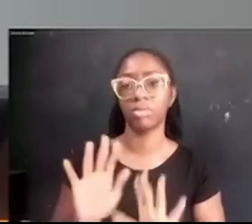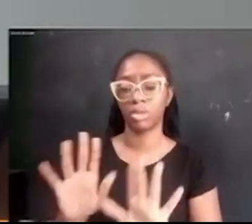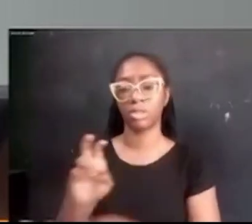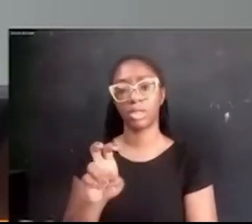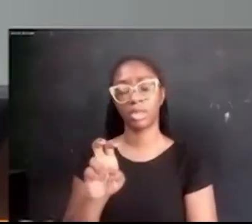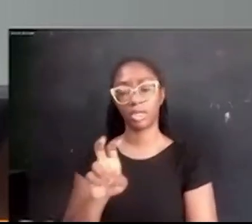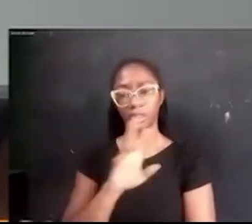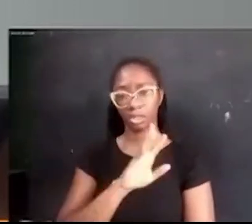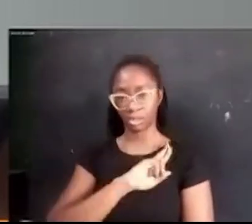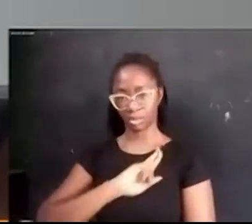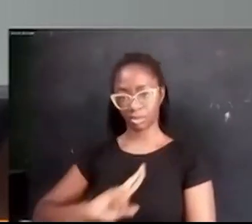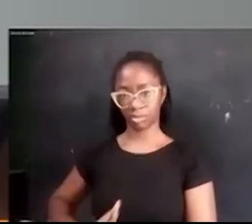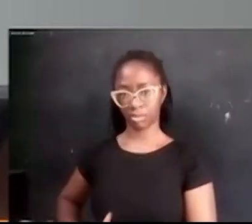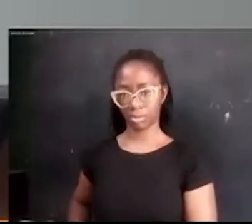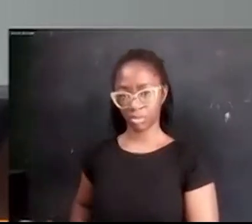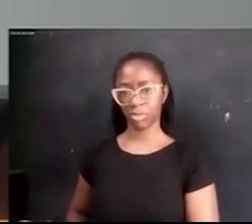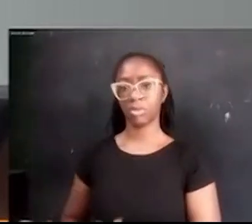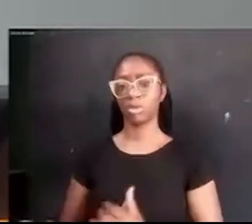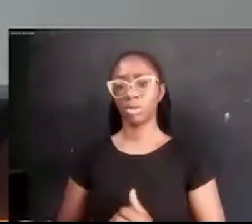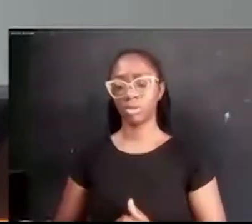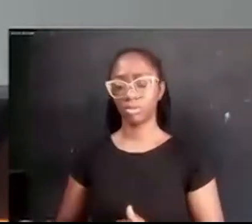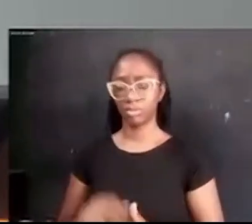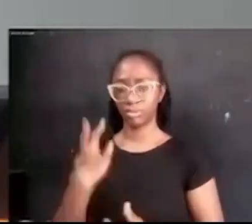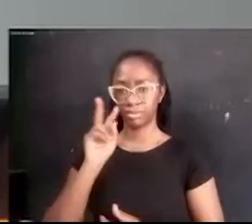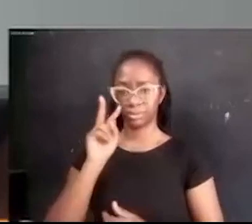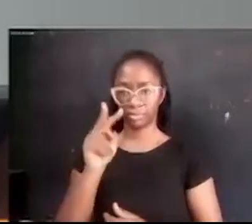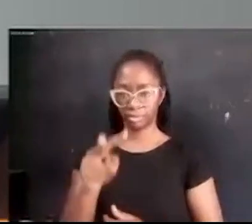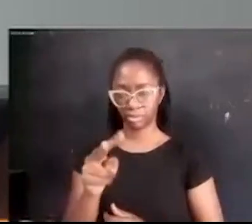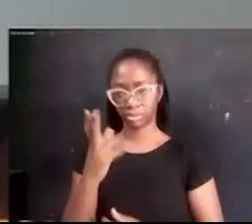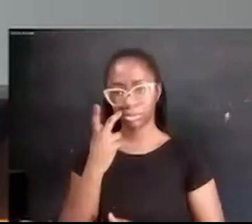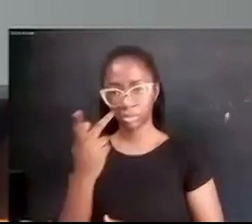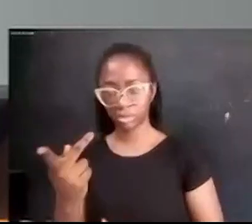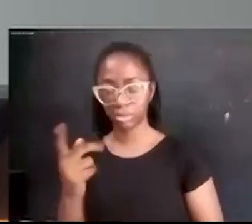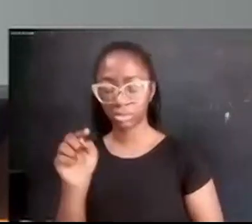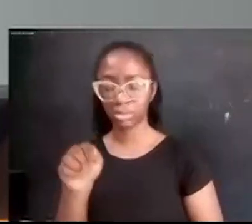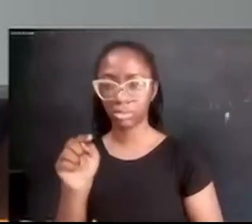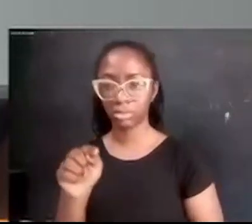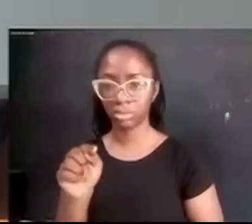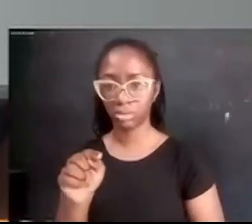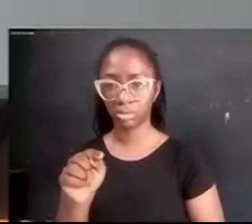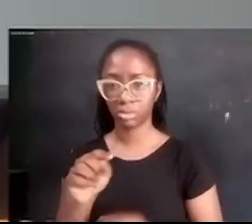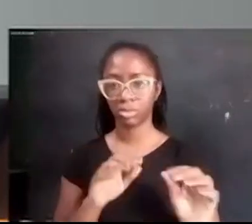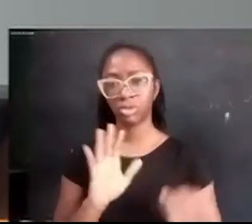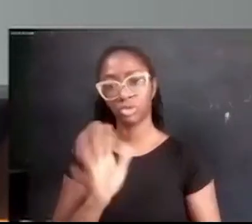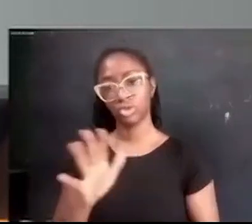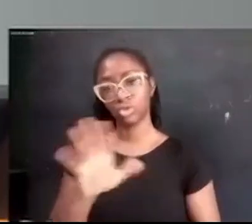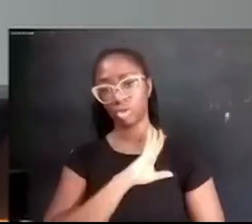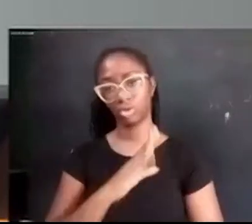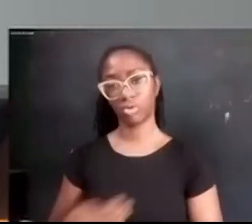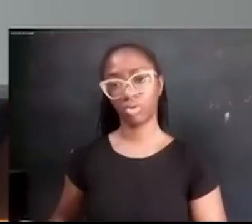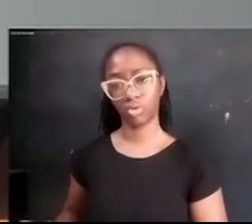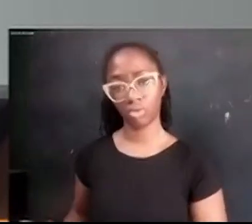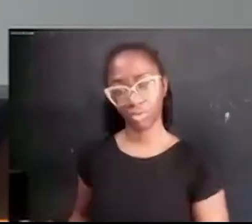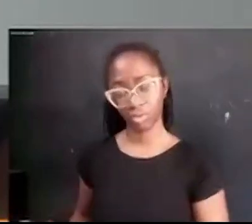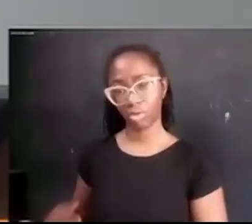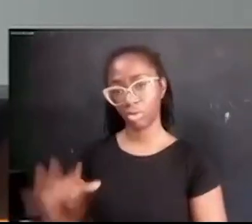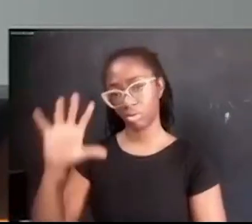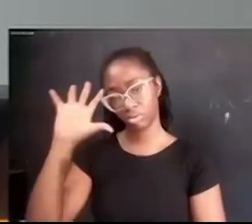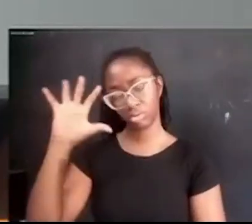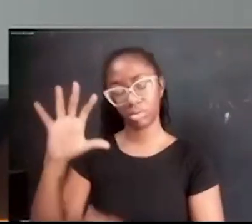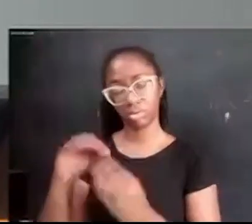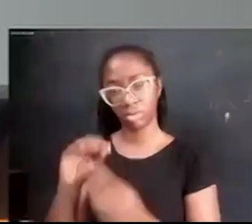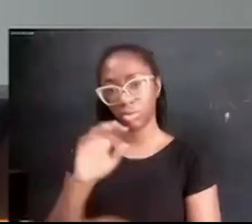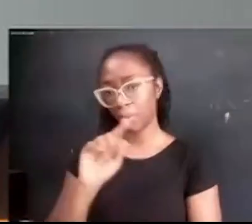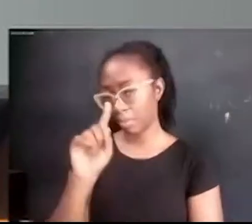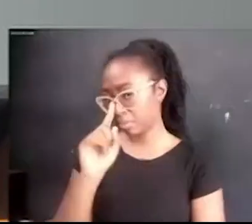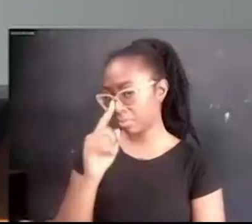margen a los representantes elegidos que habían gobernado y dominado Francia, la escena política, desde